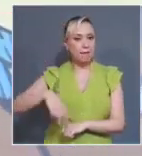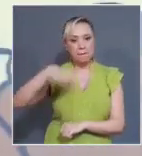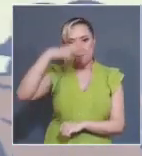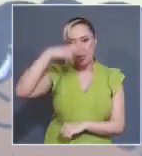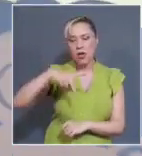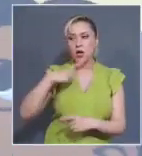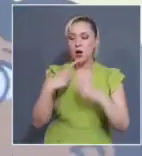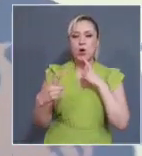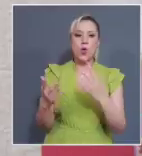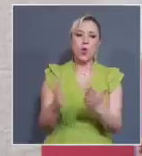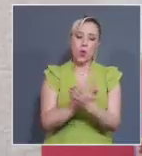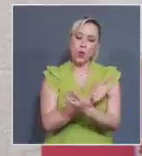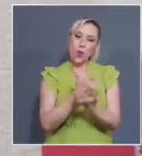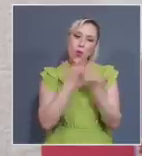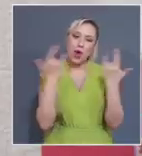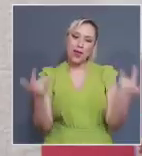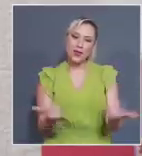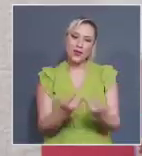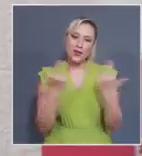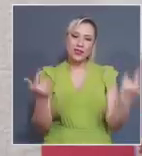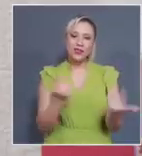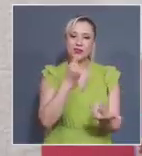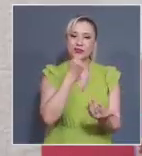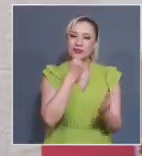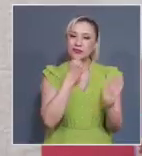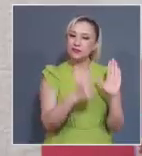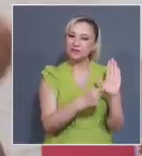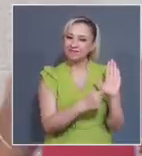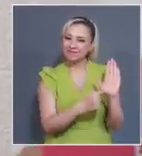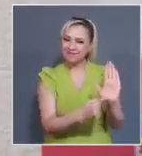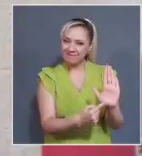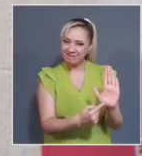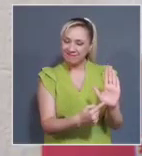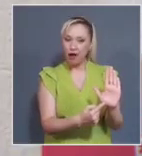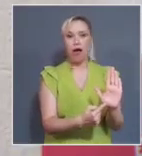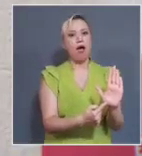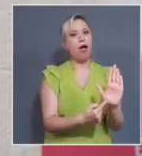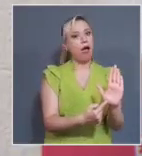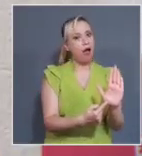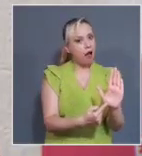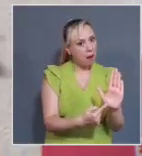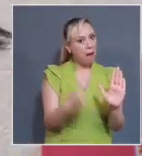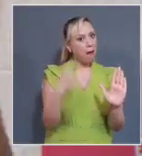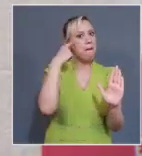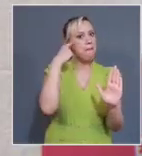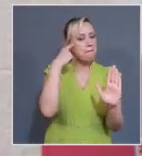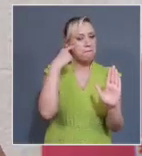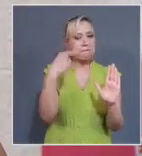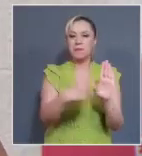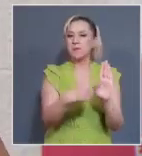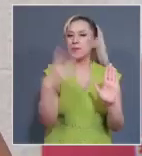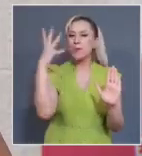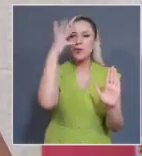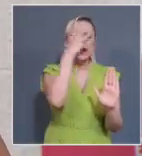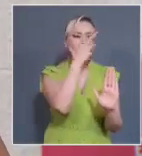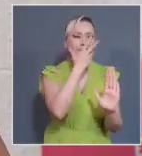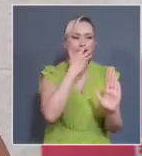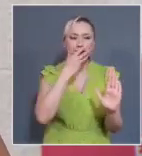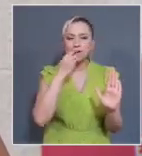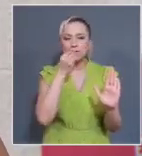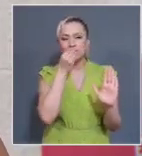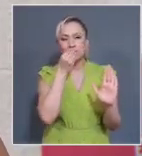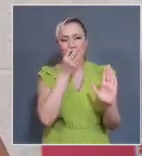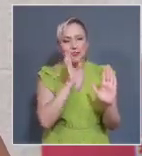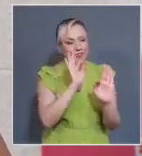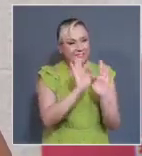Una historia de niñez. Mostrar con una pieza tan bella, tan mimada, tan cuidada como la